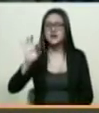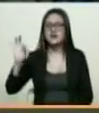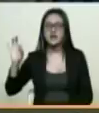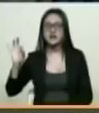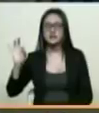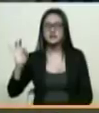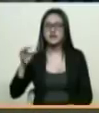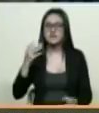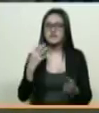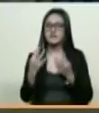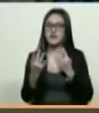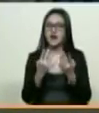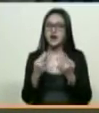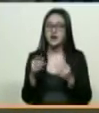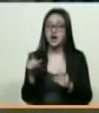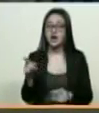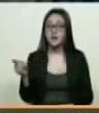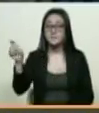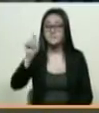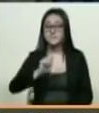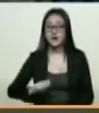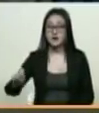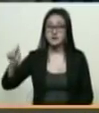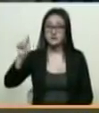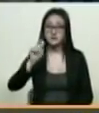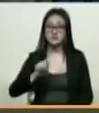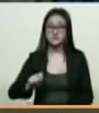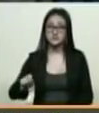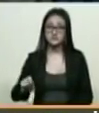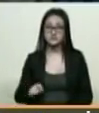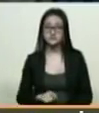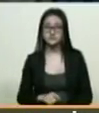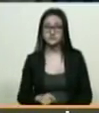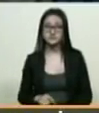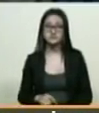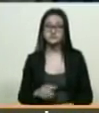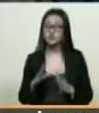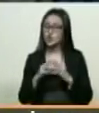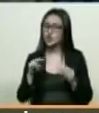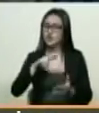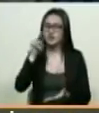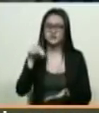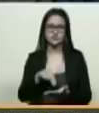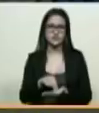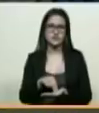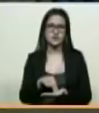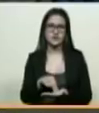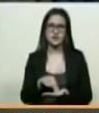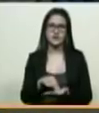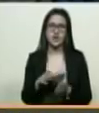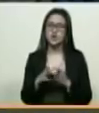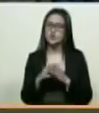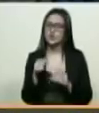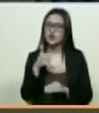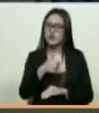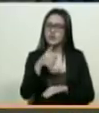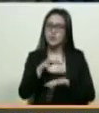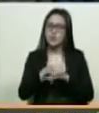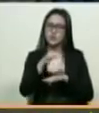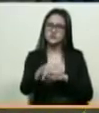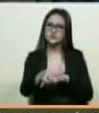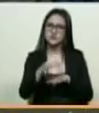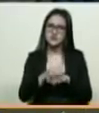ferias durante este mes. Más de 1.500 ferias en todo el territorio nacional, en todos los municipios, con